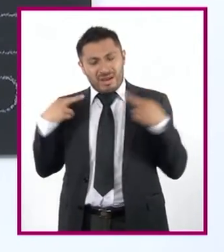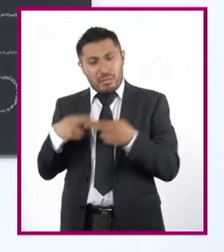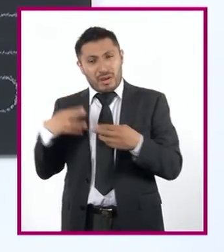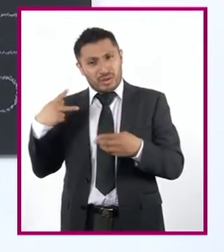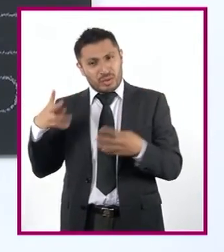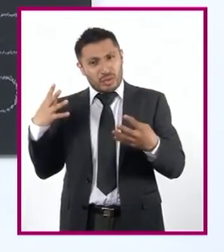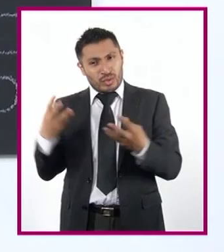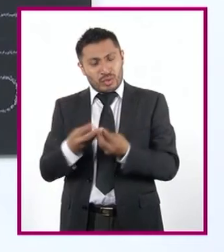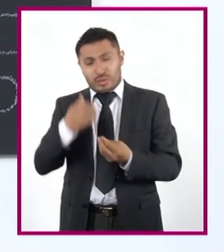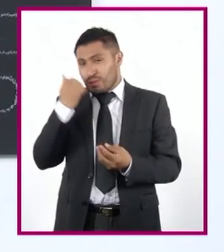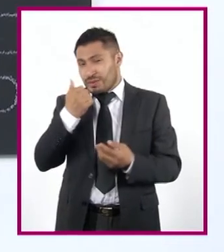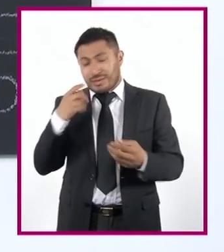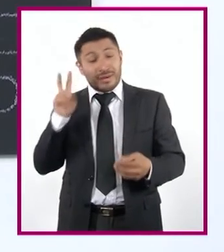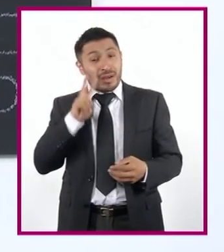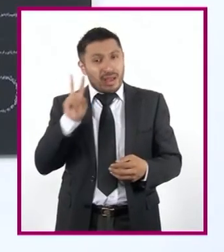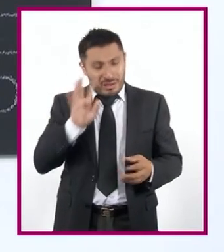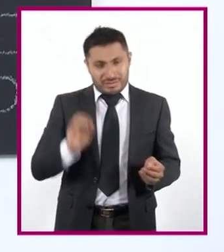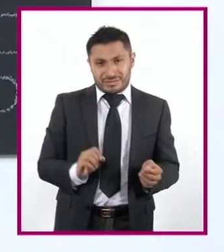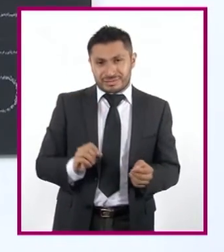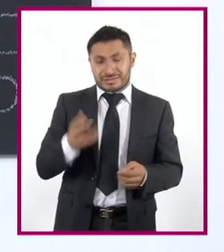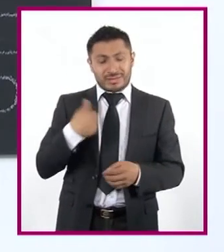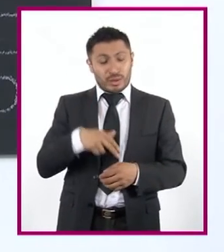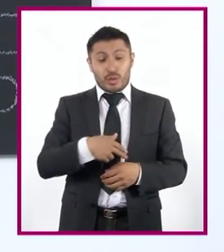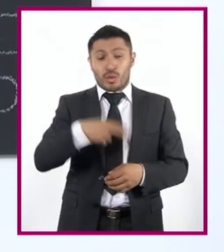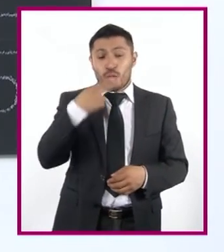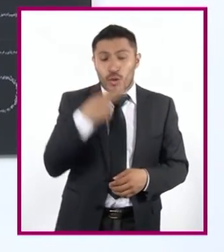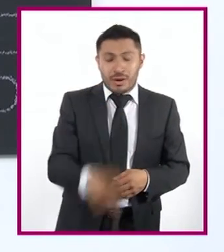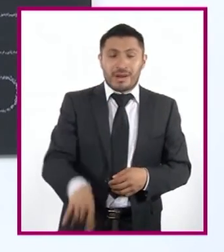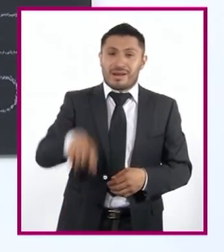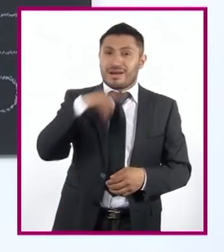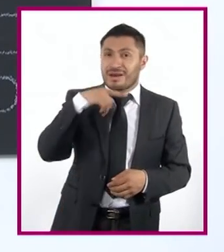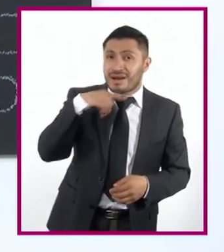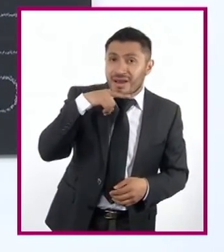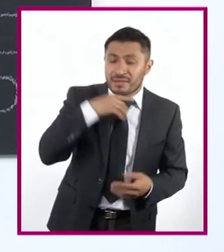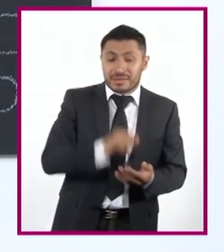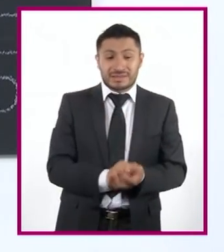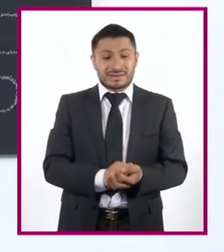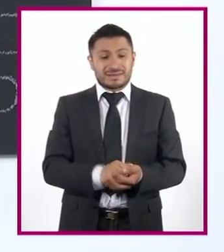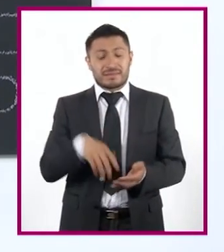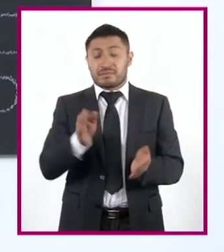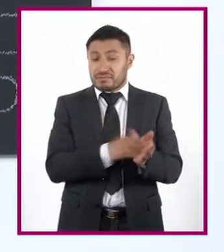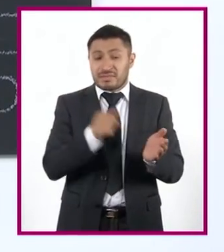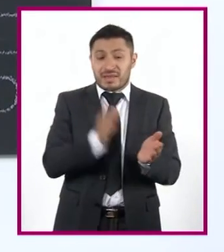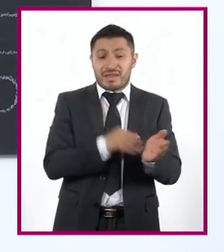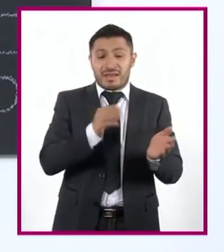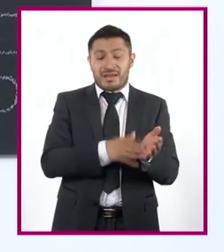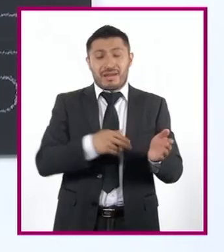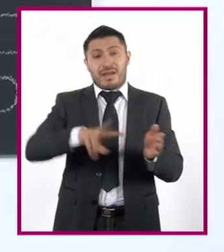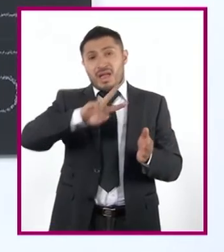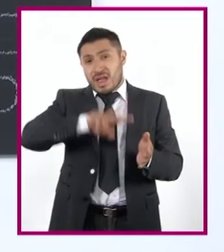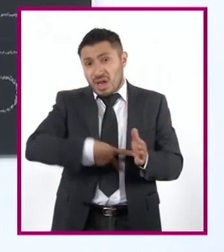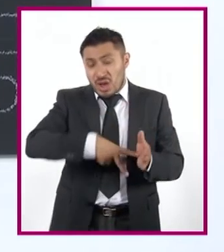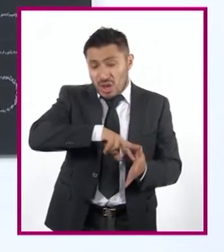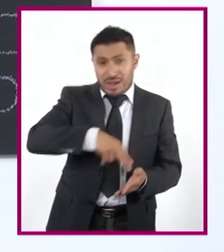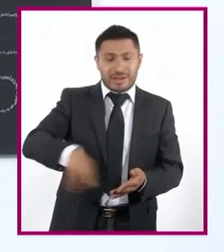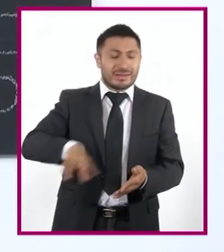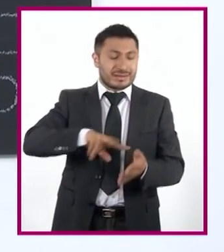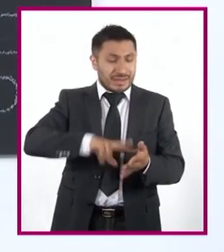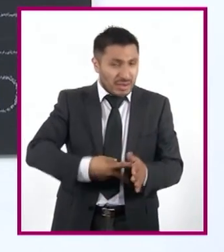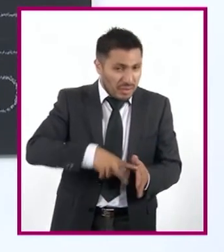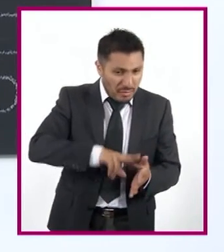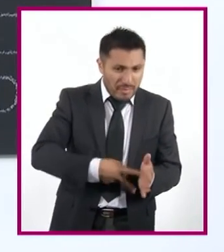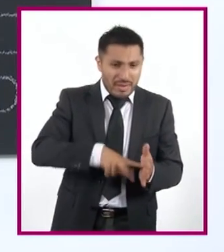alumnos. Lo que vamos a utilizar será lápiz, papel y de su juego de